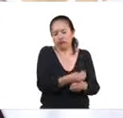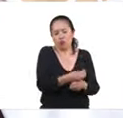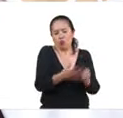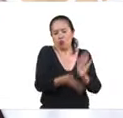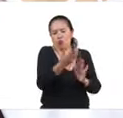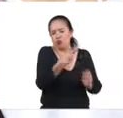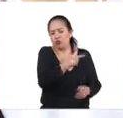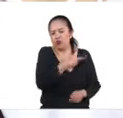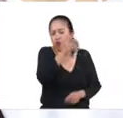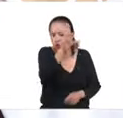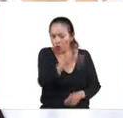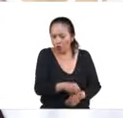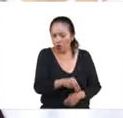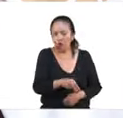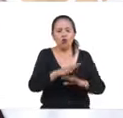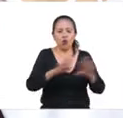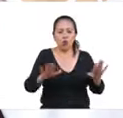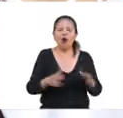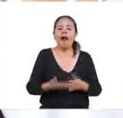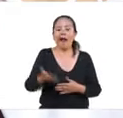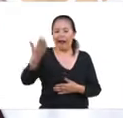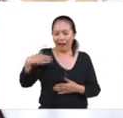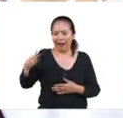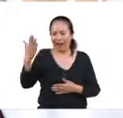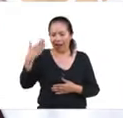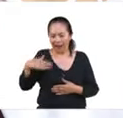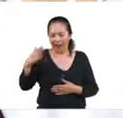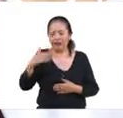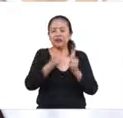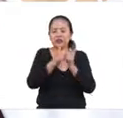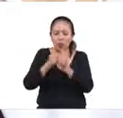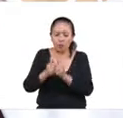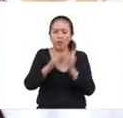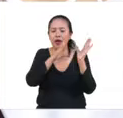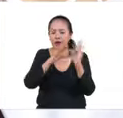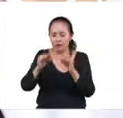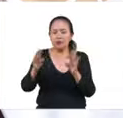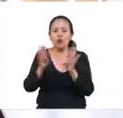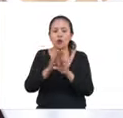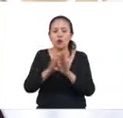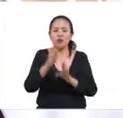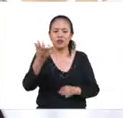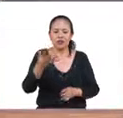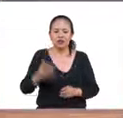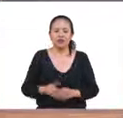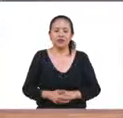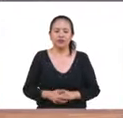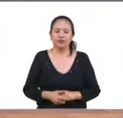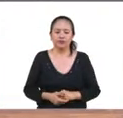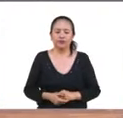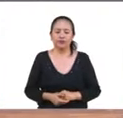para arreglar tu casa. No, hay una asesoría técnica y un acompañamiento. Okay, muchas gracias. Sí.